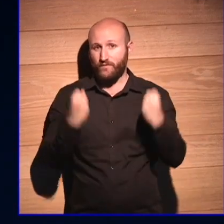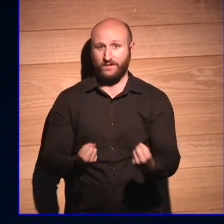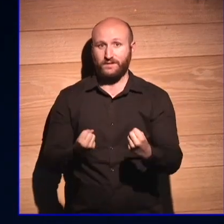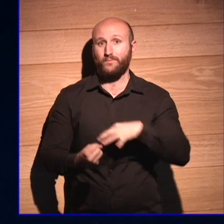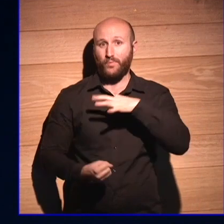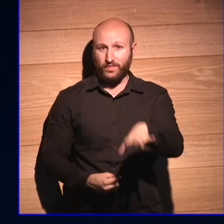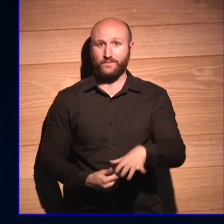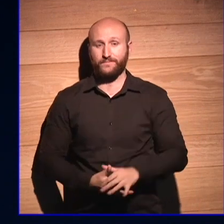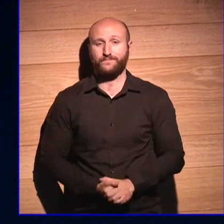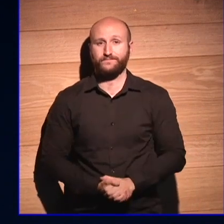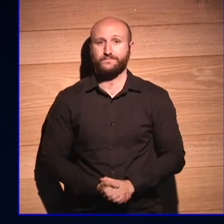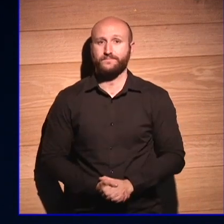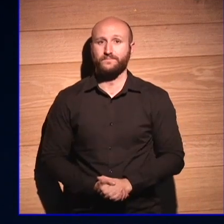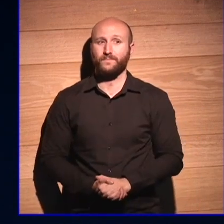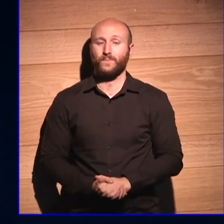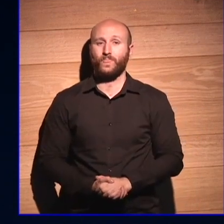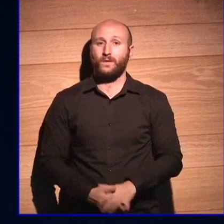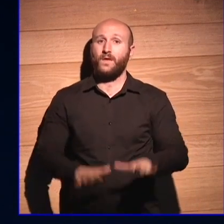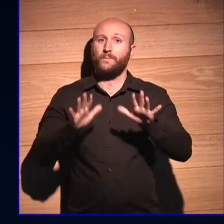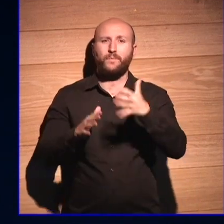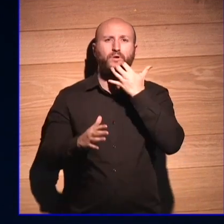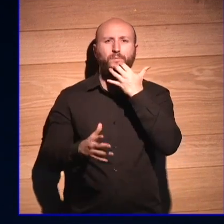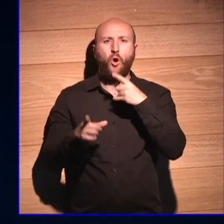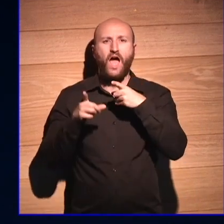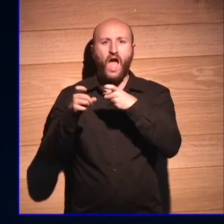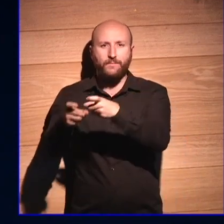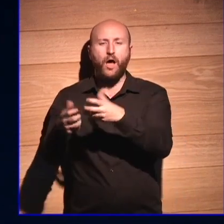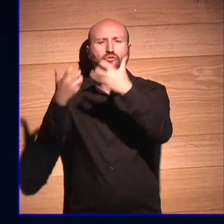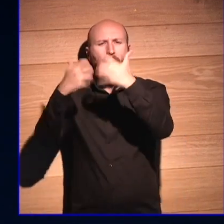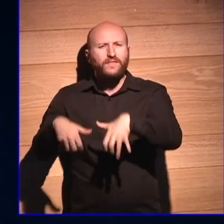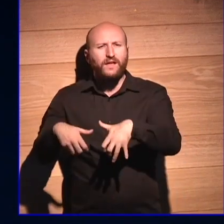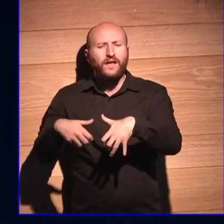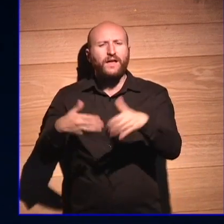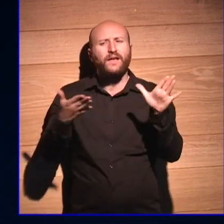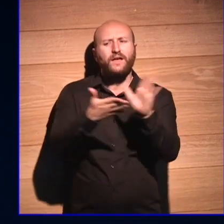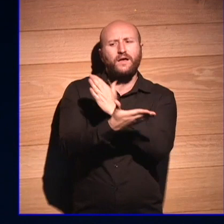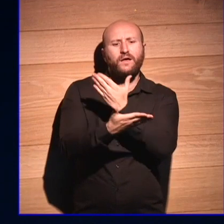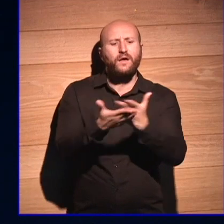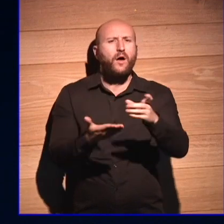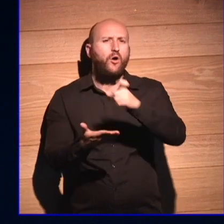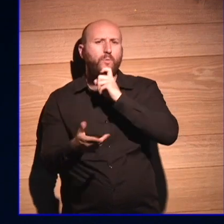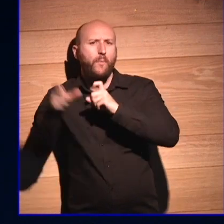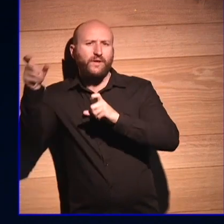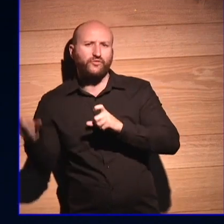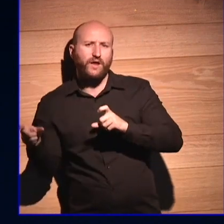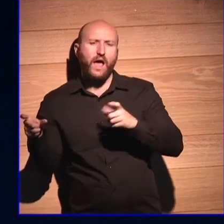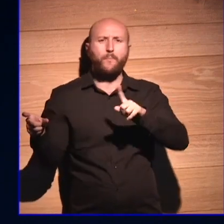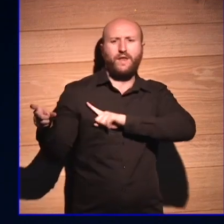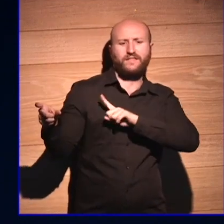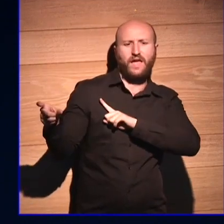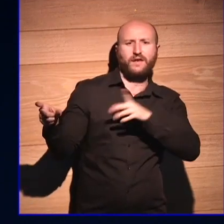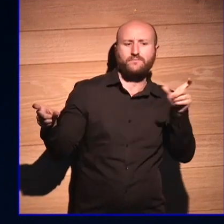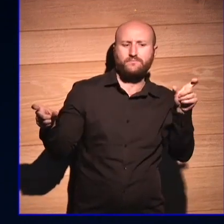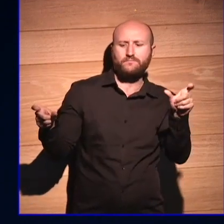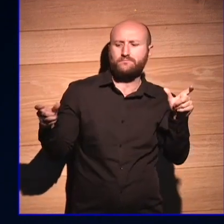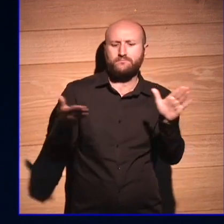digo, una arma automática, primero, ¿cómo va a distinguir bien lo que es un civil de lo que es un militar? Con la